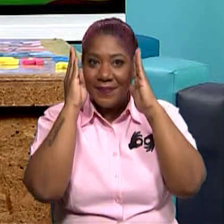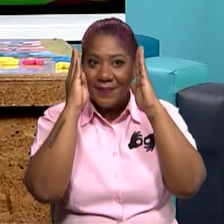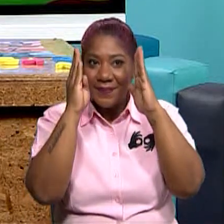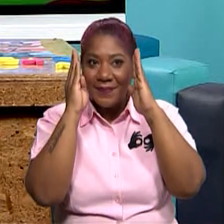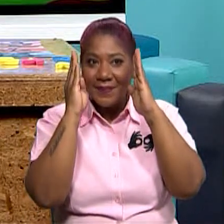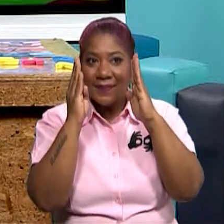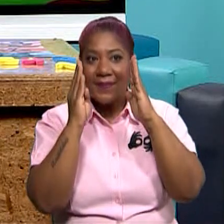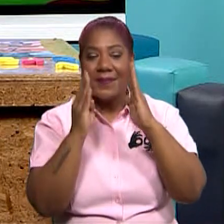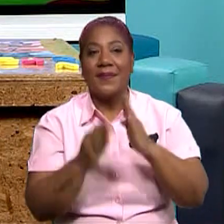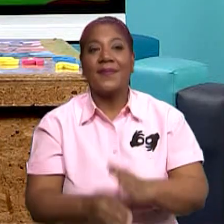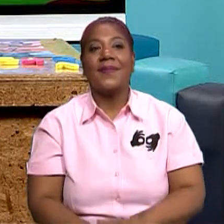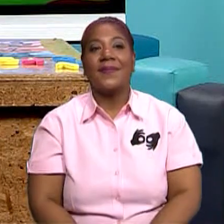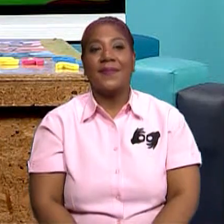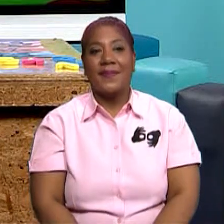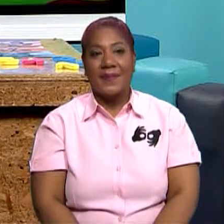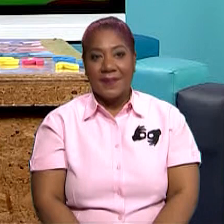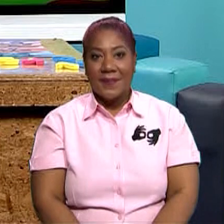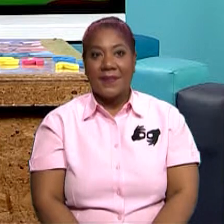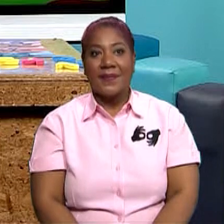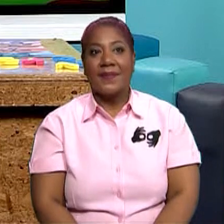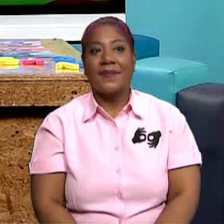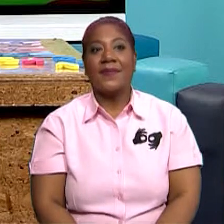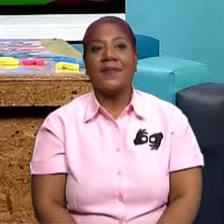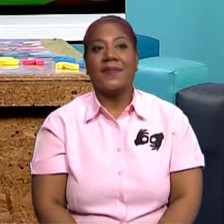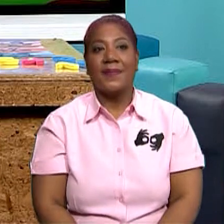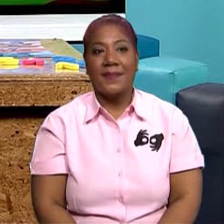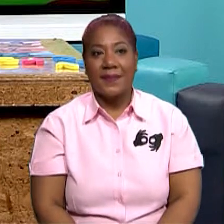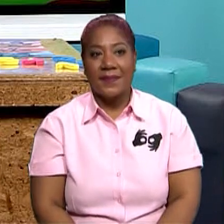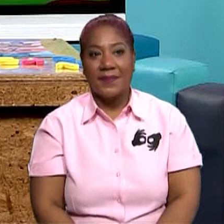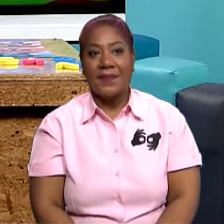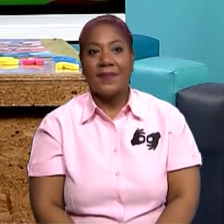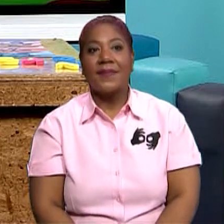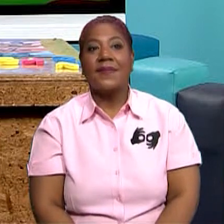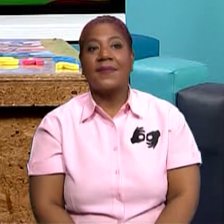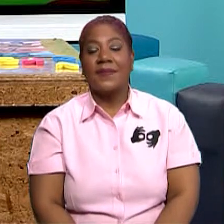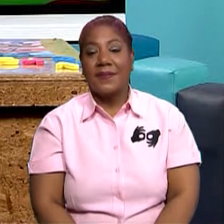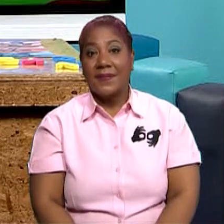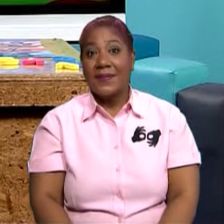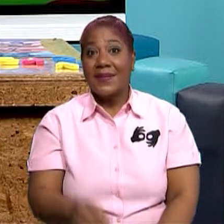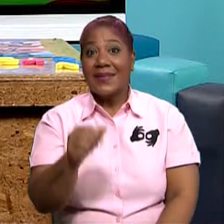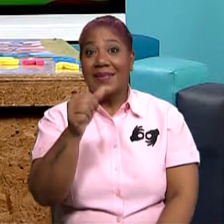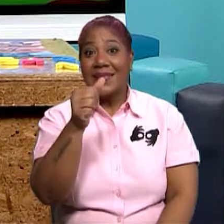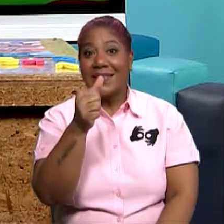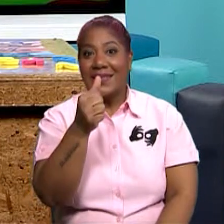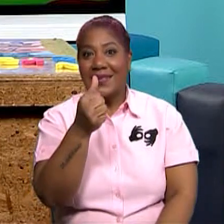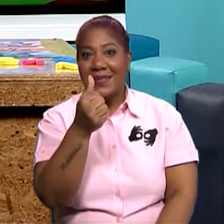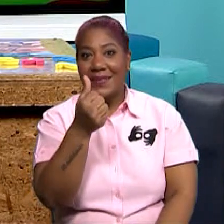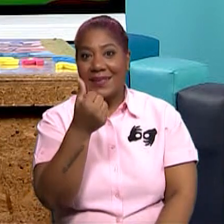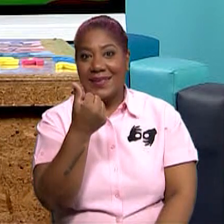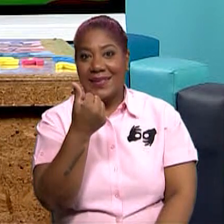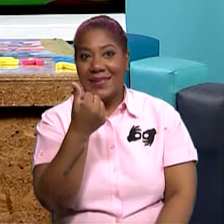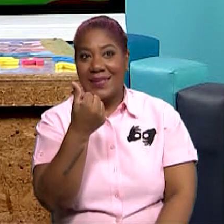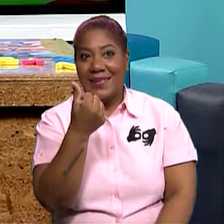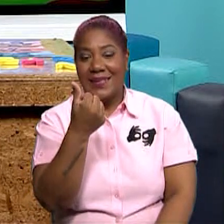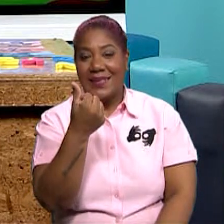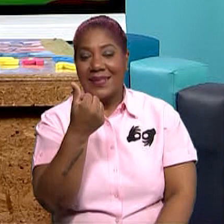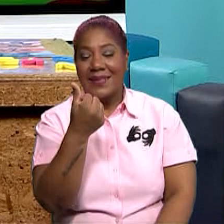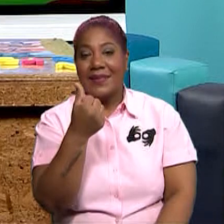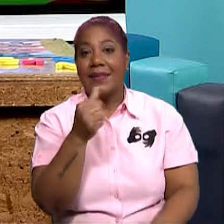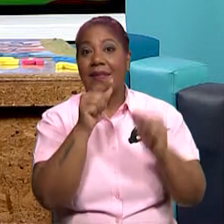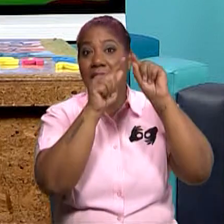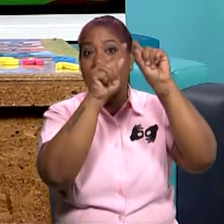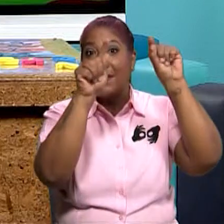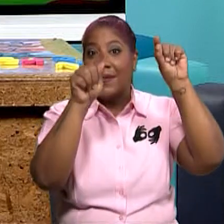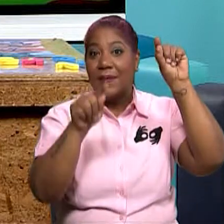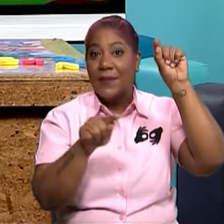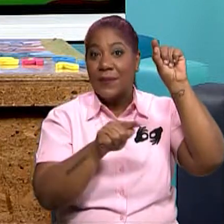este numerito, ¿verdad? Vamos a ver, chicos, esta ecuación que está aquí. Y después vamos a ver los nombres a los que les hago